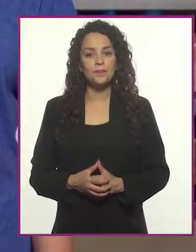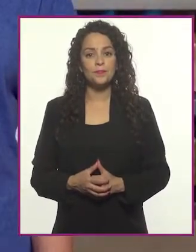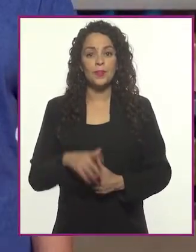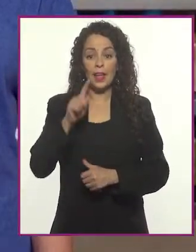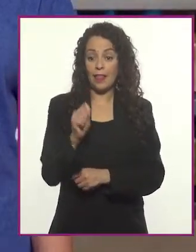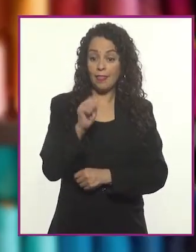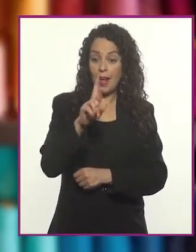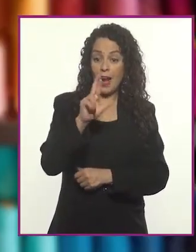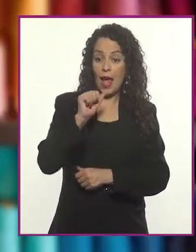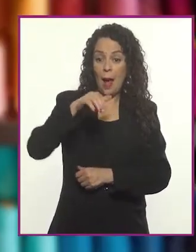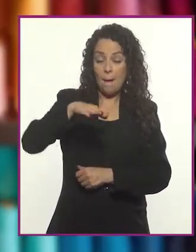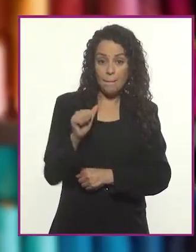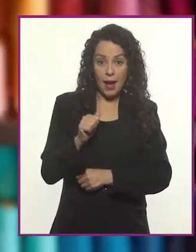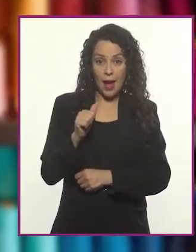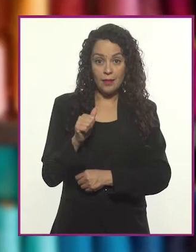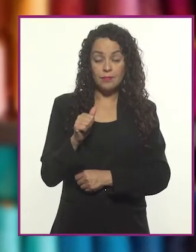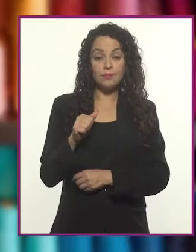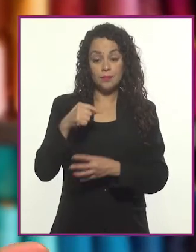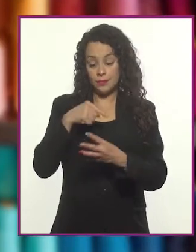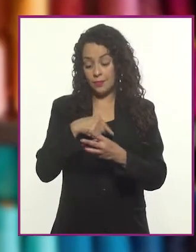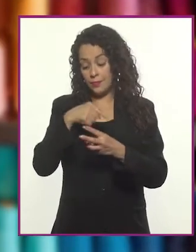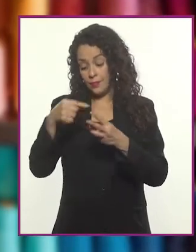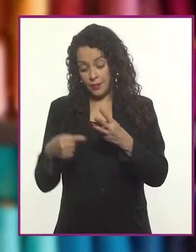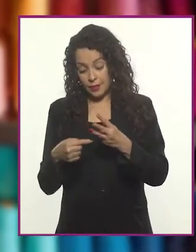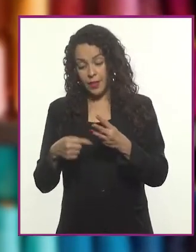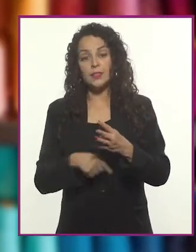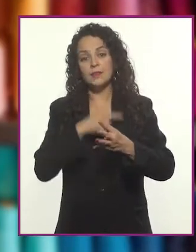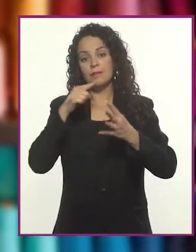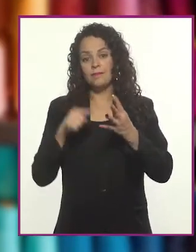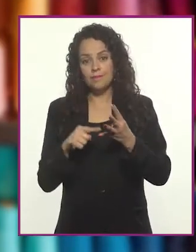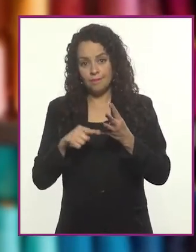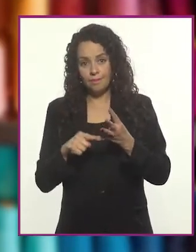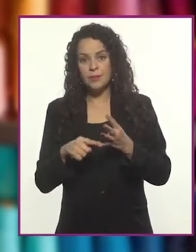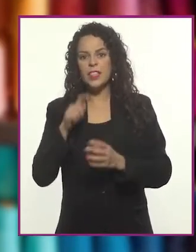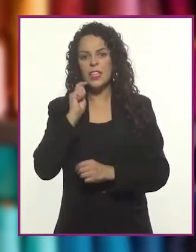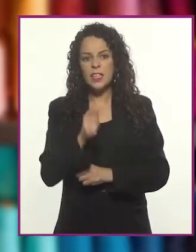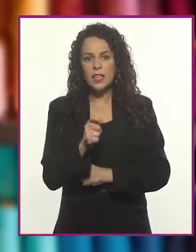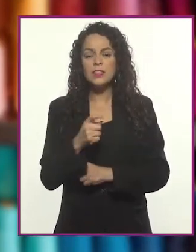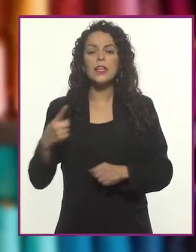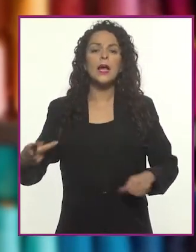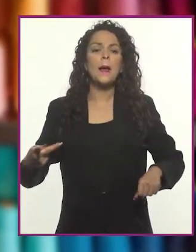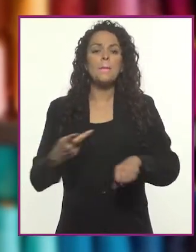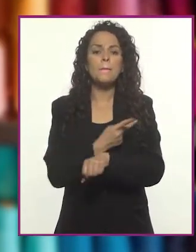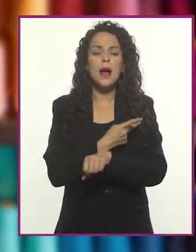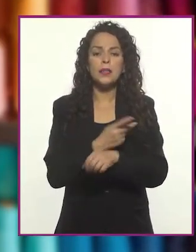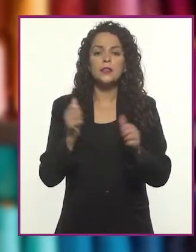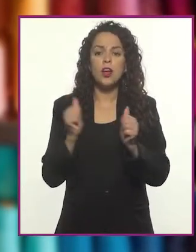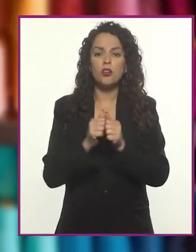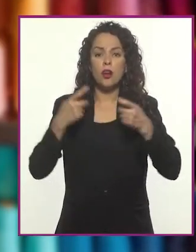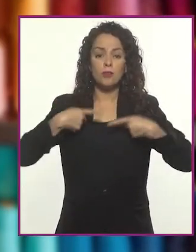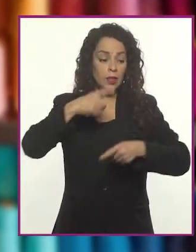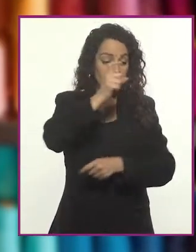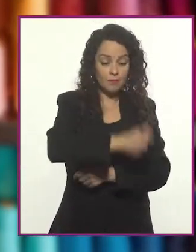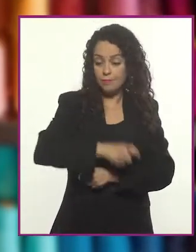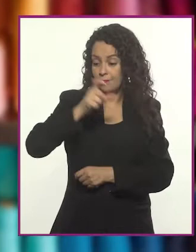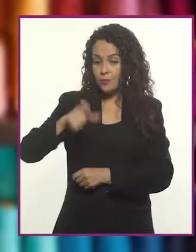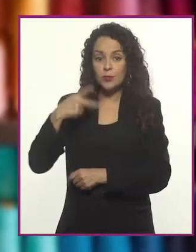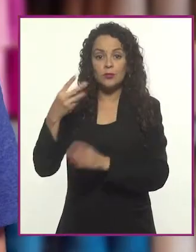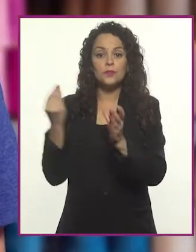La trama. Estos tres elementos se unen para crear la trama, que no es más que los acontecimientos que ocurren a los personajes de la